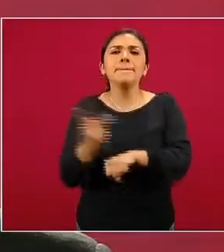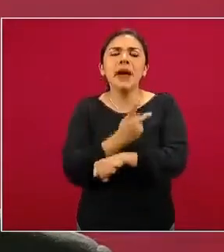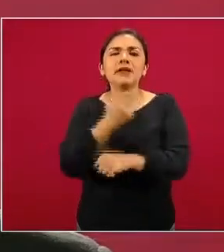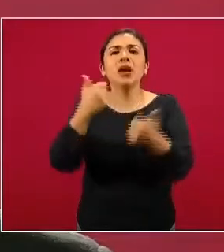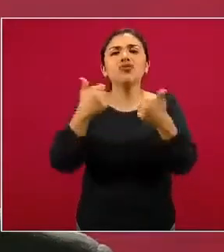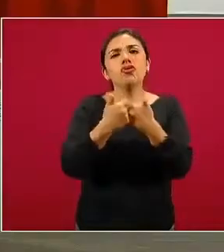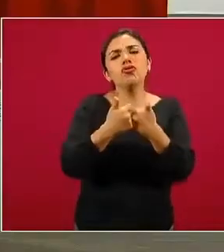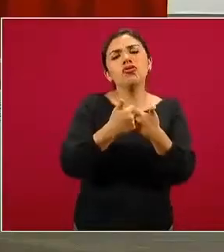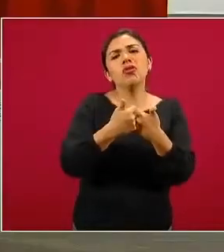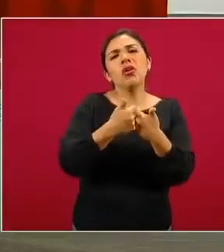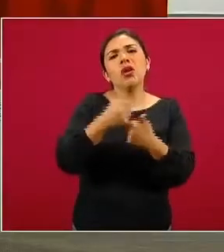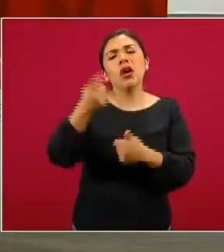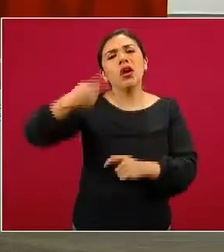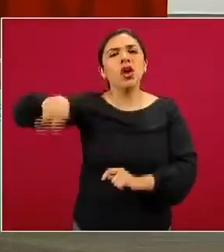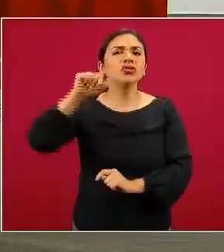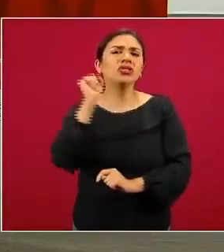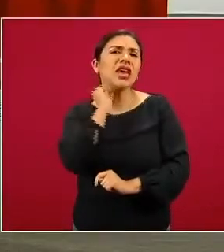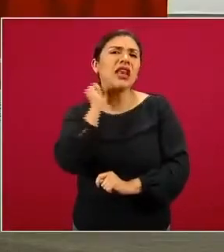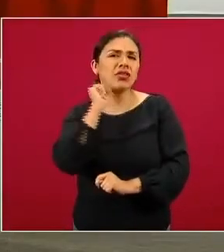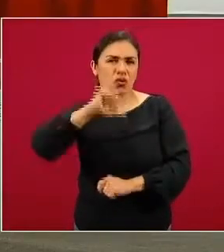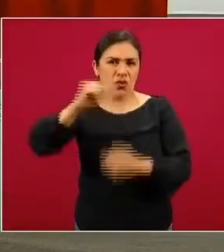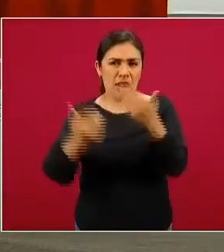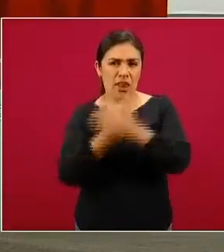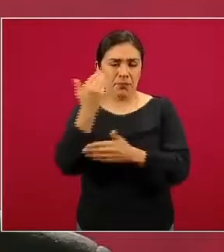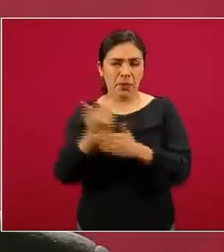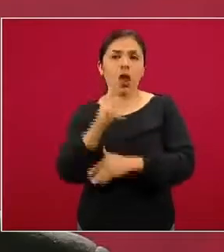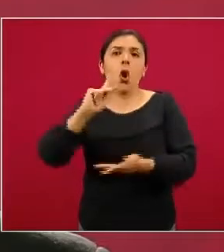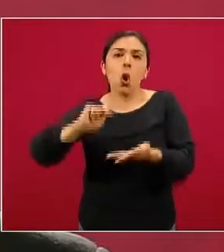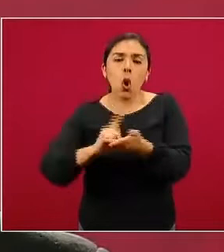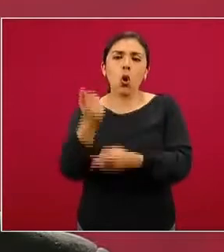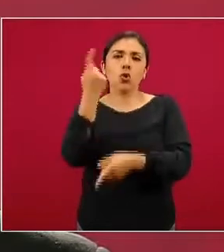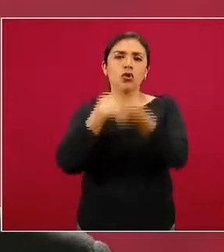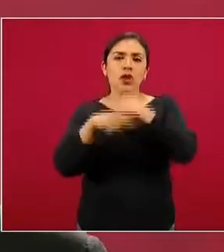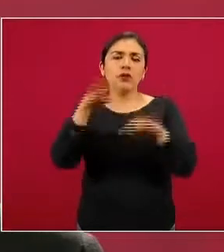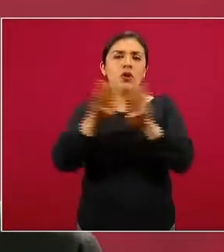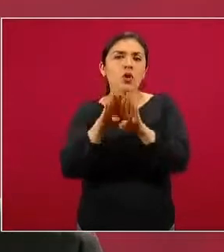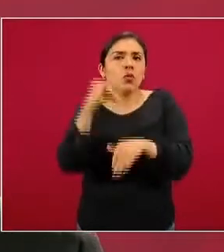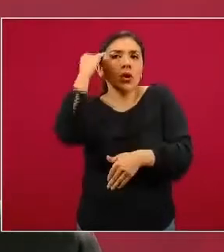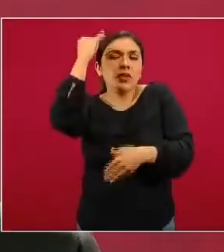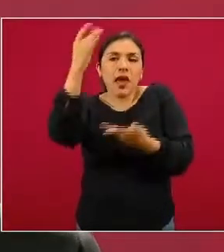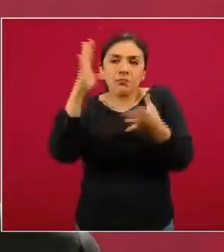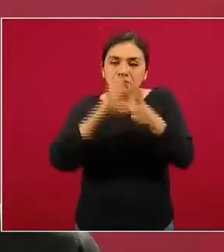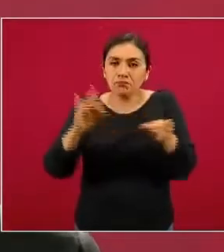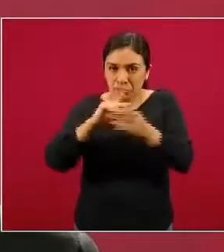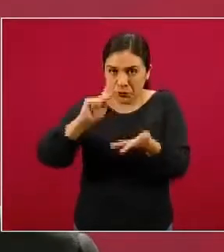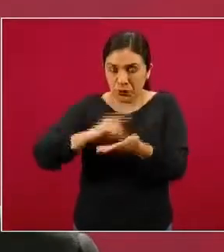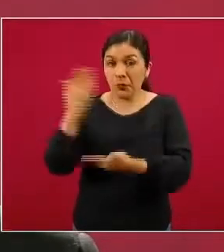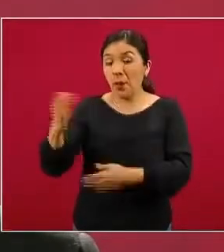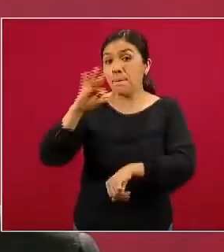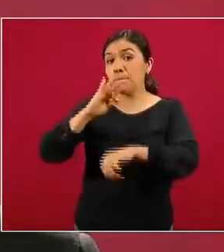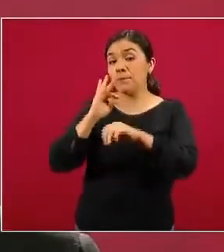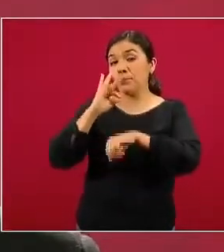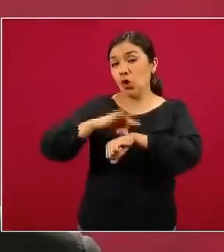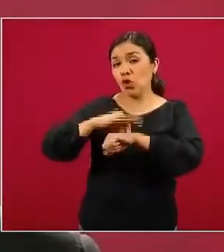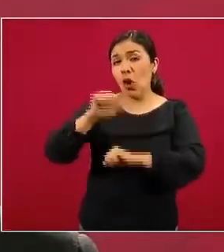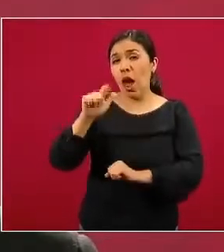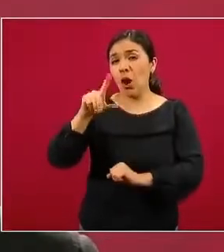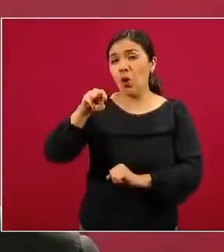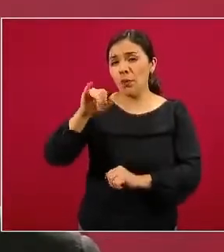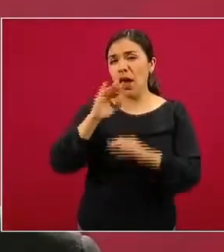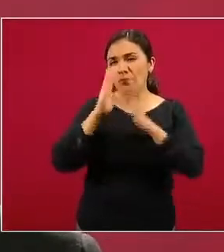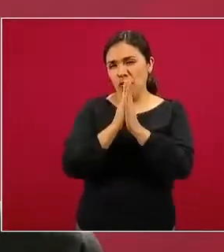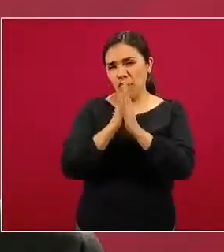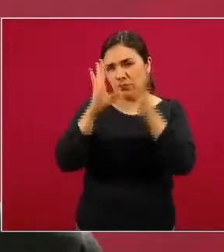y los senadores, retomamos sobre algunas de estas ideas. Le pido al doctor Salomía si es tan amable de presentar el